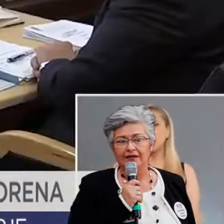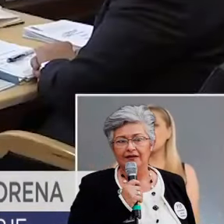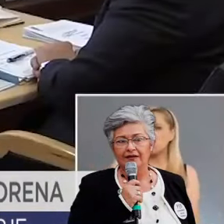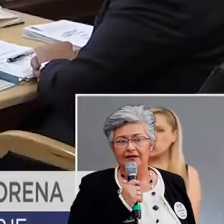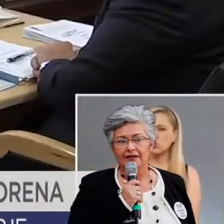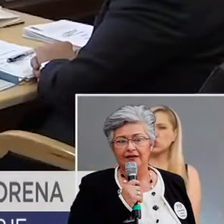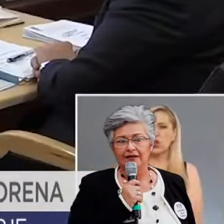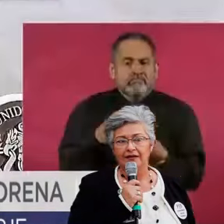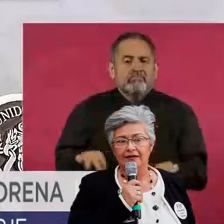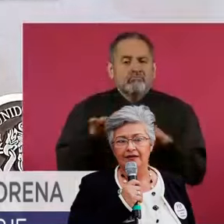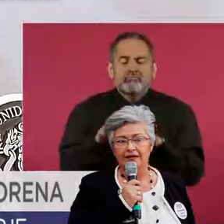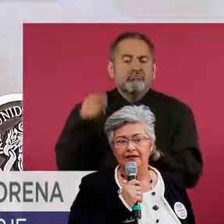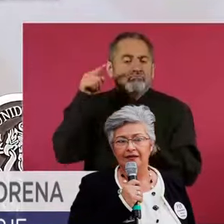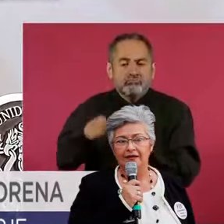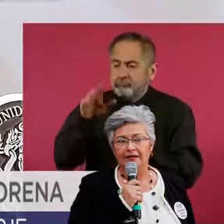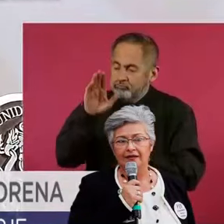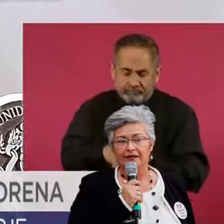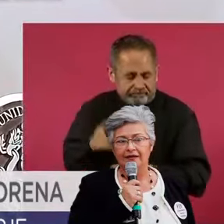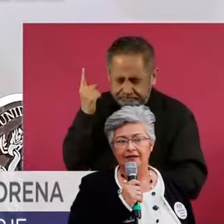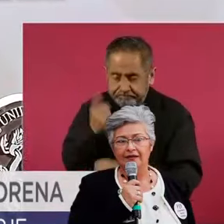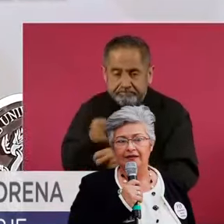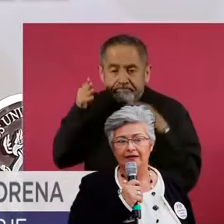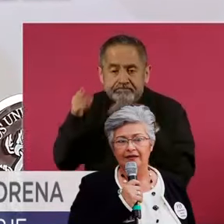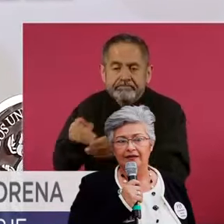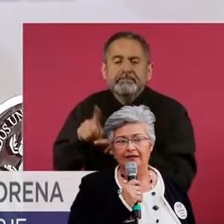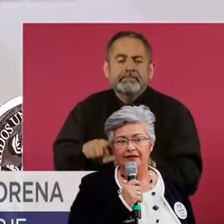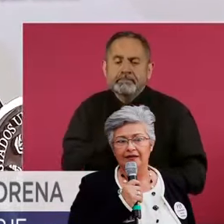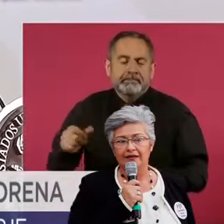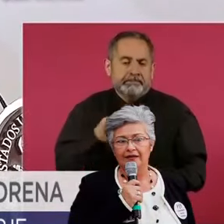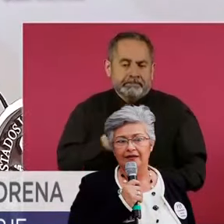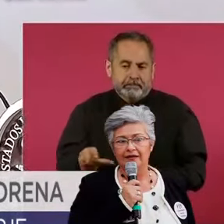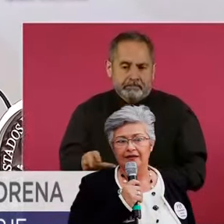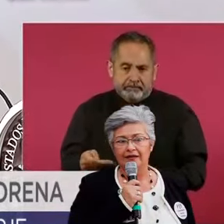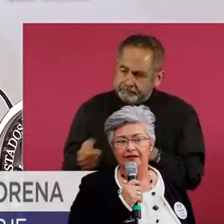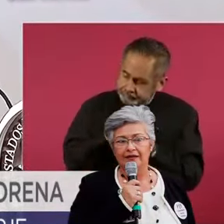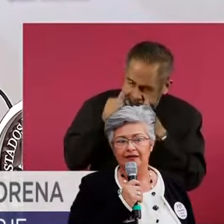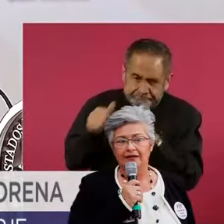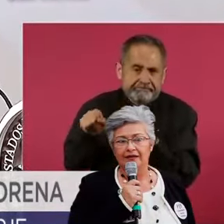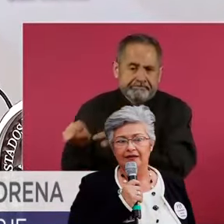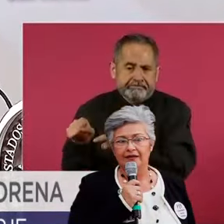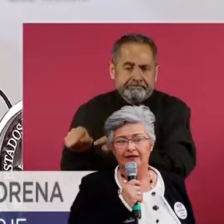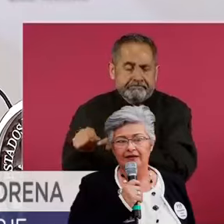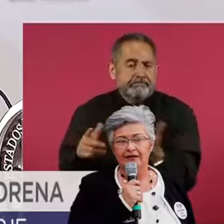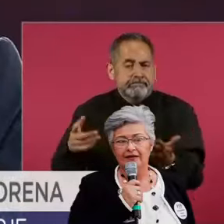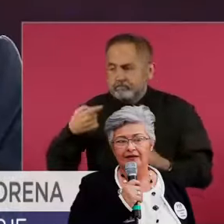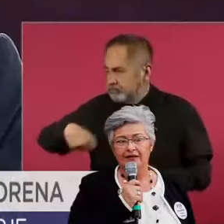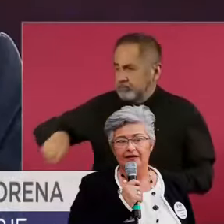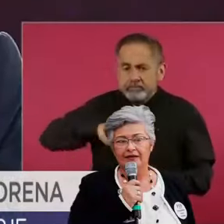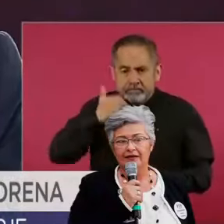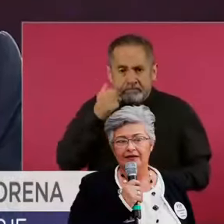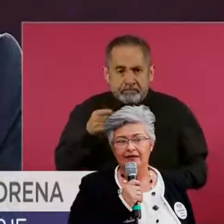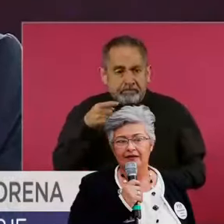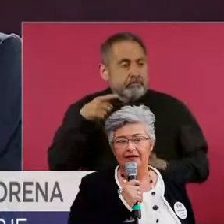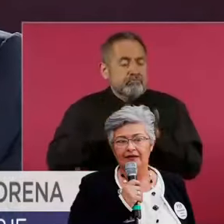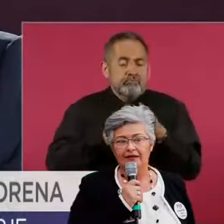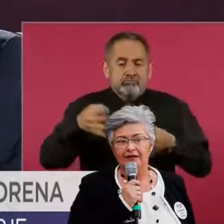implica para toda la ciudadanía que llegue a pasar esta reforma. Por eso mismo, hoy se nos han estado